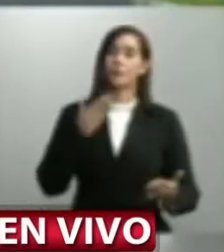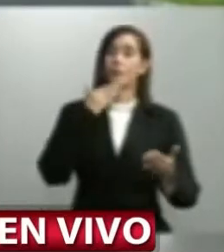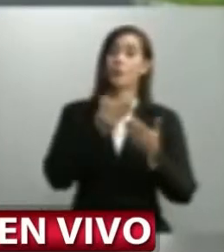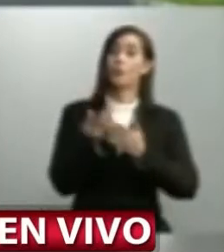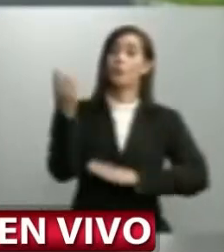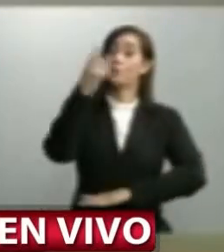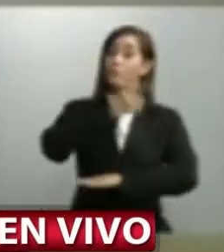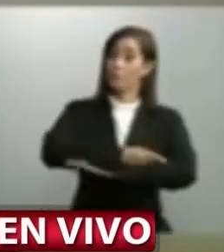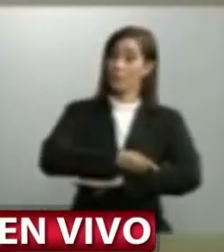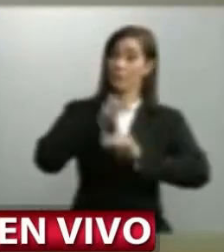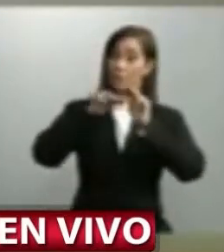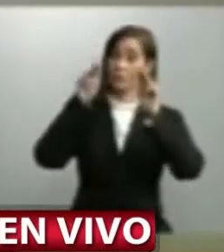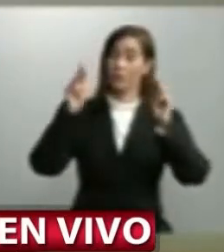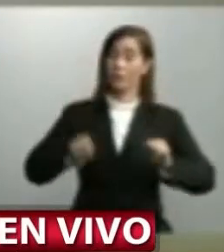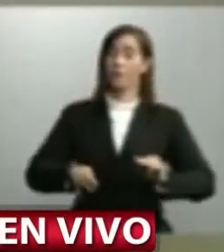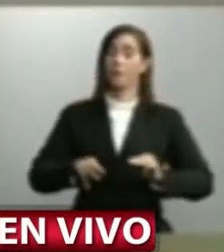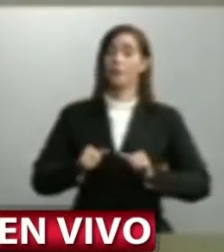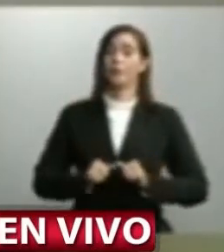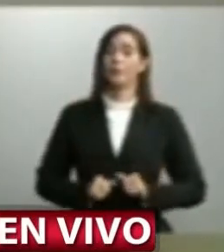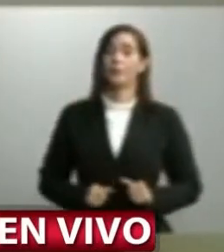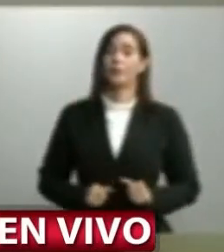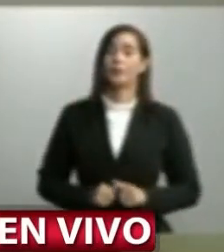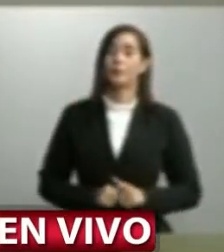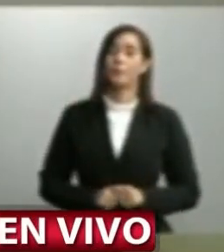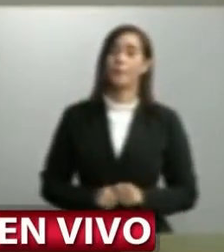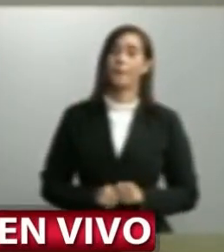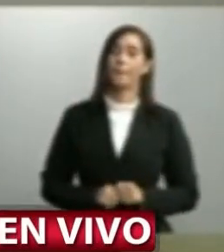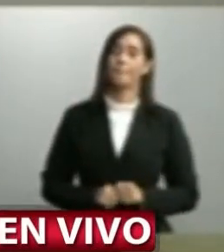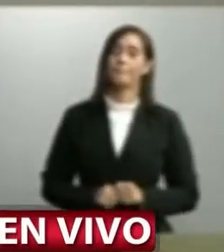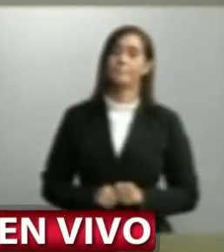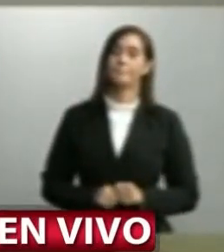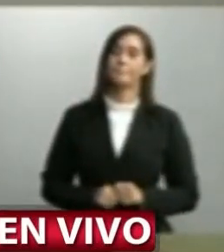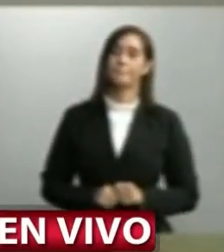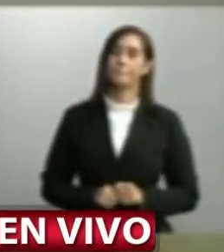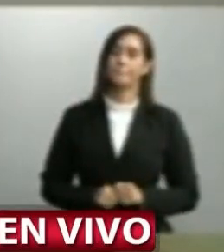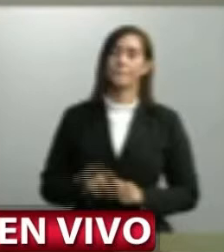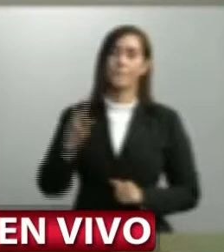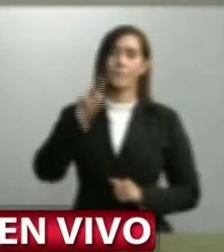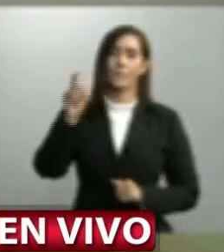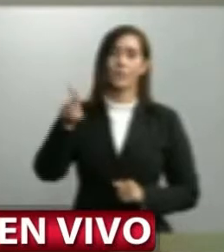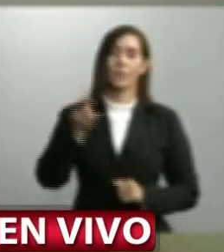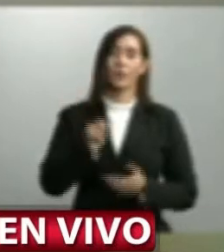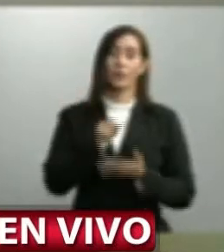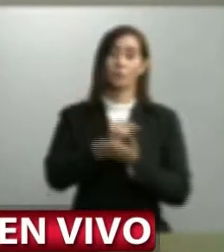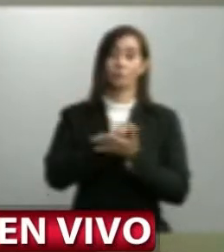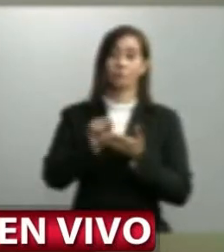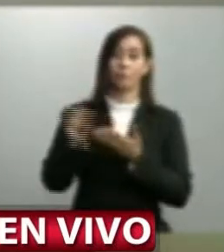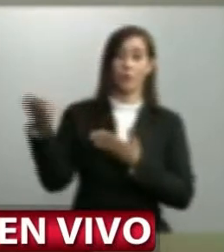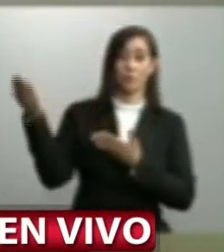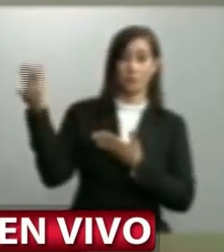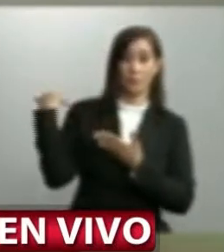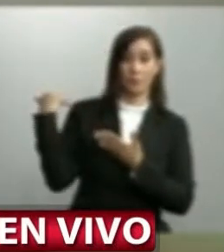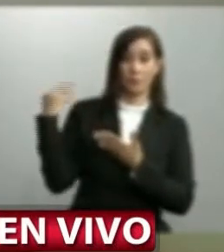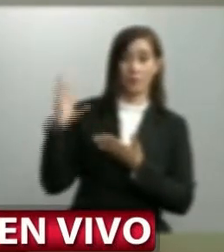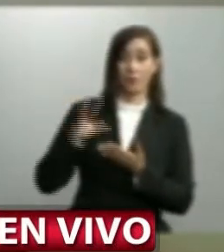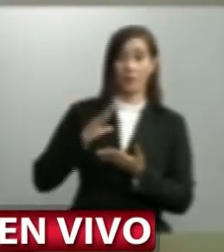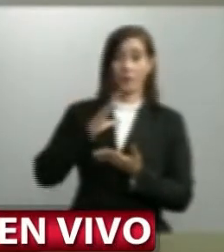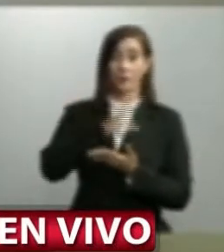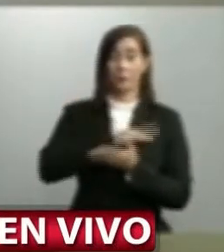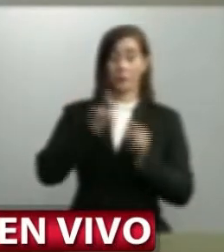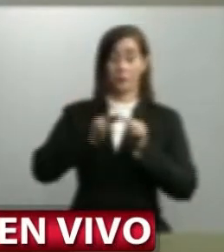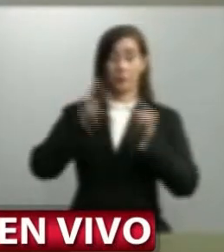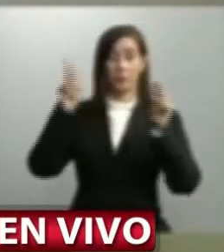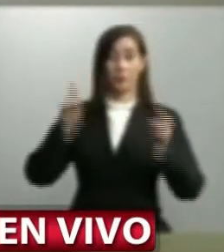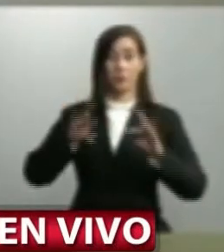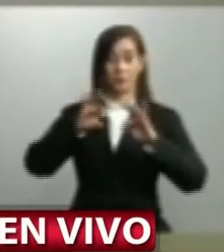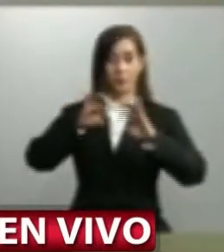día, ministro. Camila García para El Nuevo Diario. La semana pasada, el Consejo Nacional de Educación decidió que el próximo